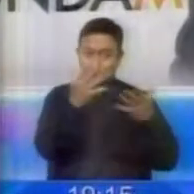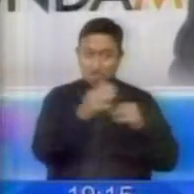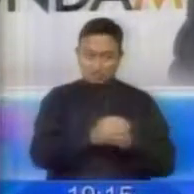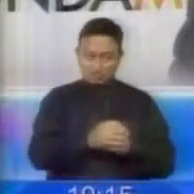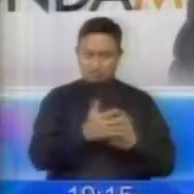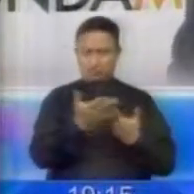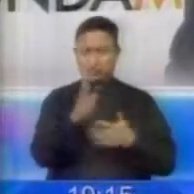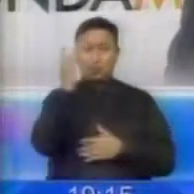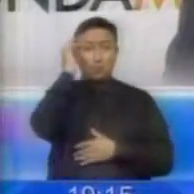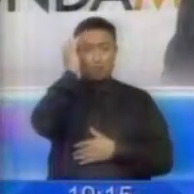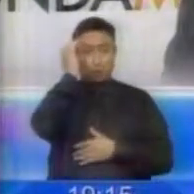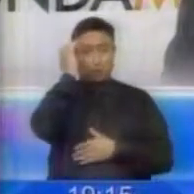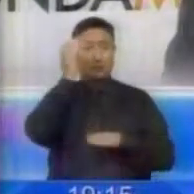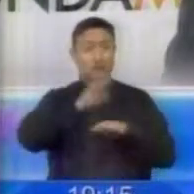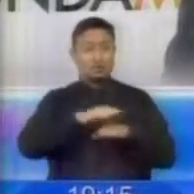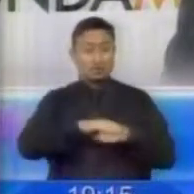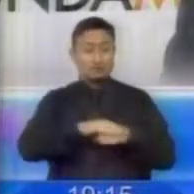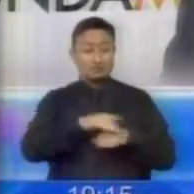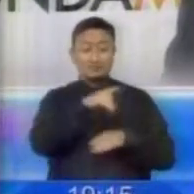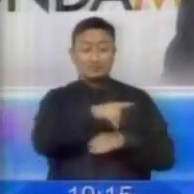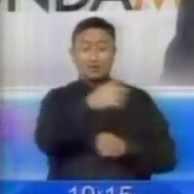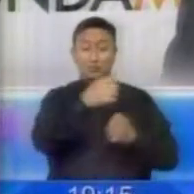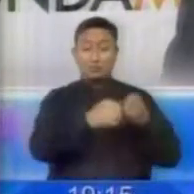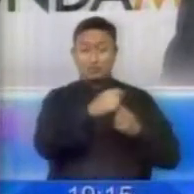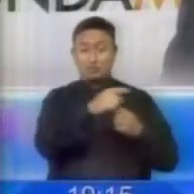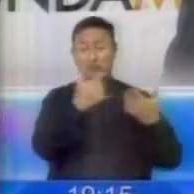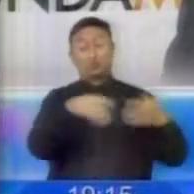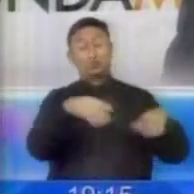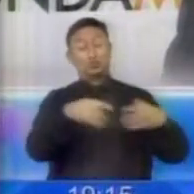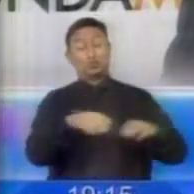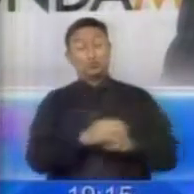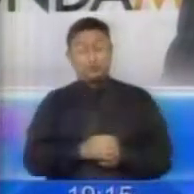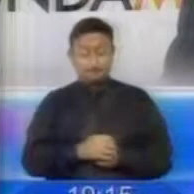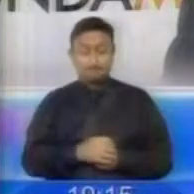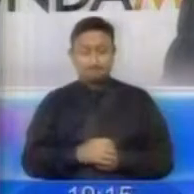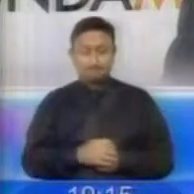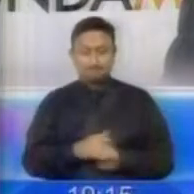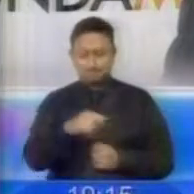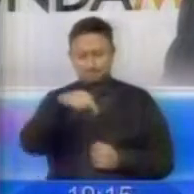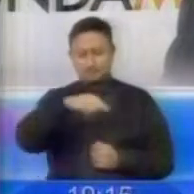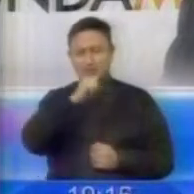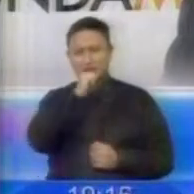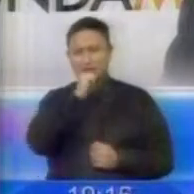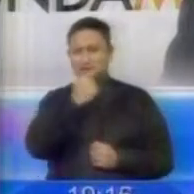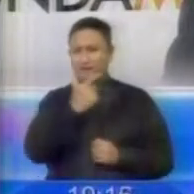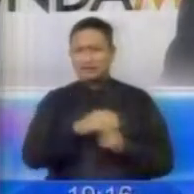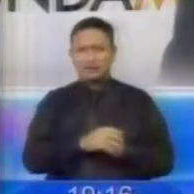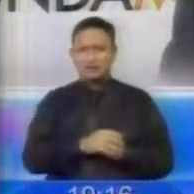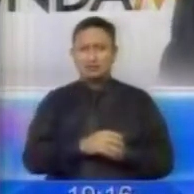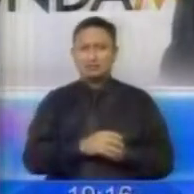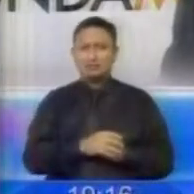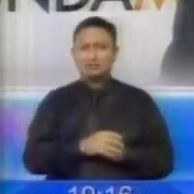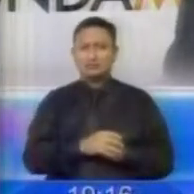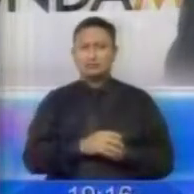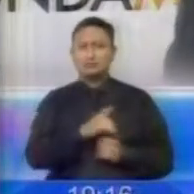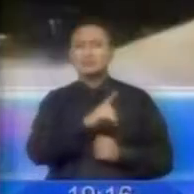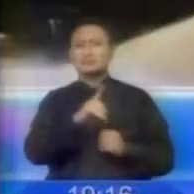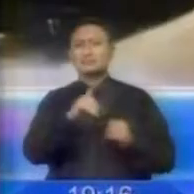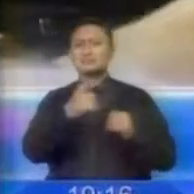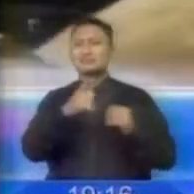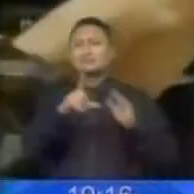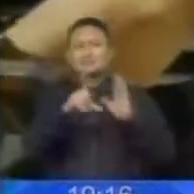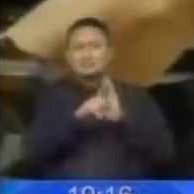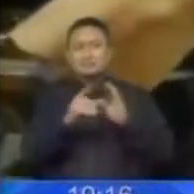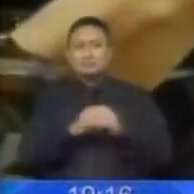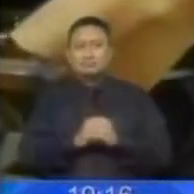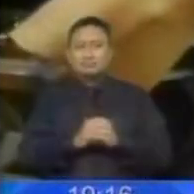atención, sobre todo después de este episodio terrible. Creo que falta una voluntad política. Aunque